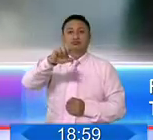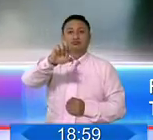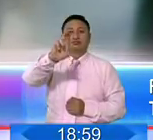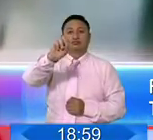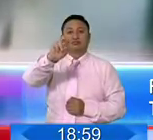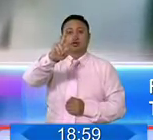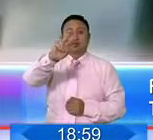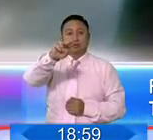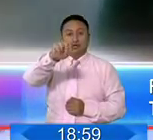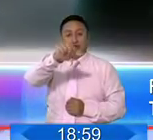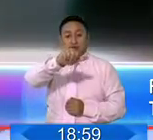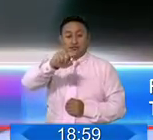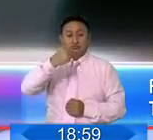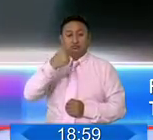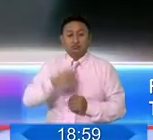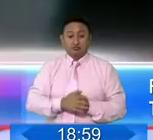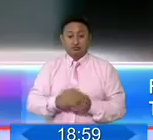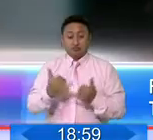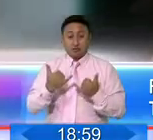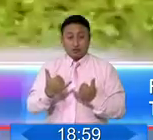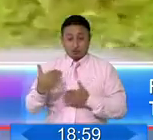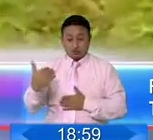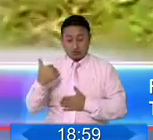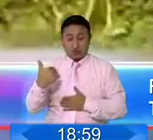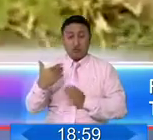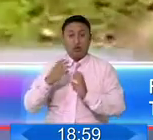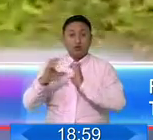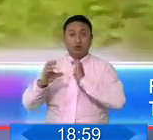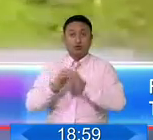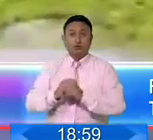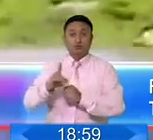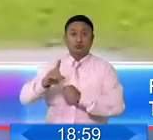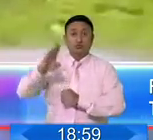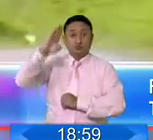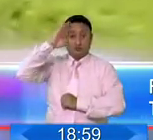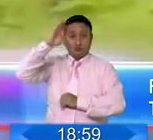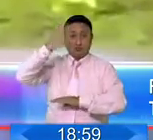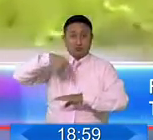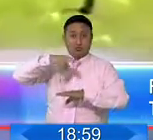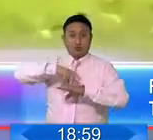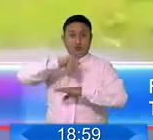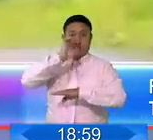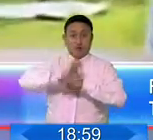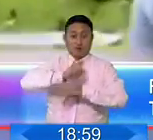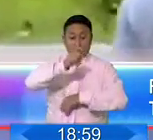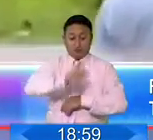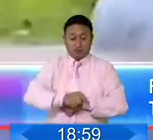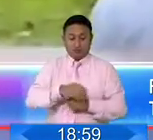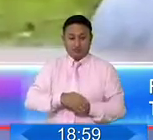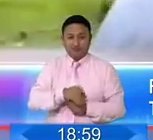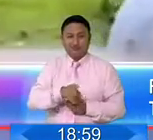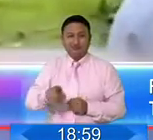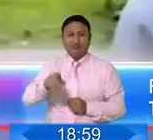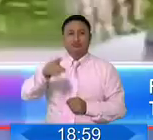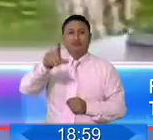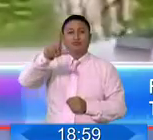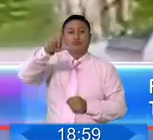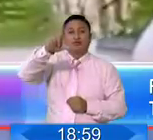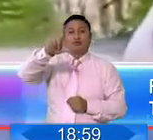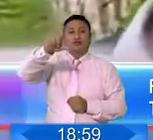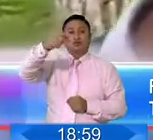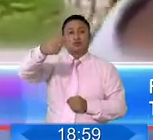Katy, revela la existencia de comunicaciones entre un miembro de la Policía Nacional de Ecuador con aparentemente Walter